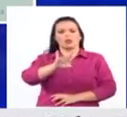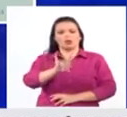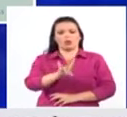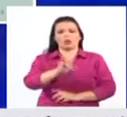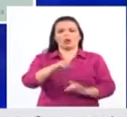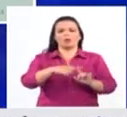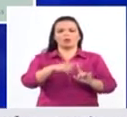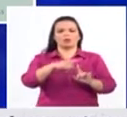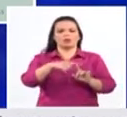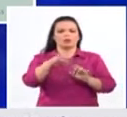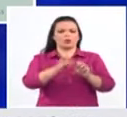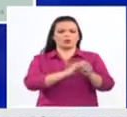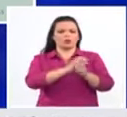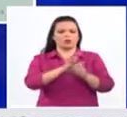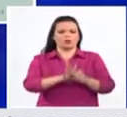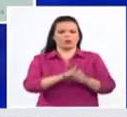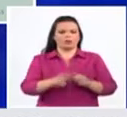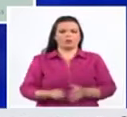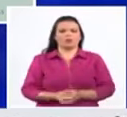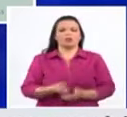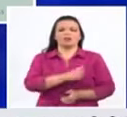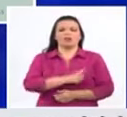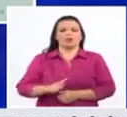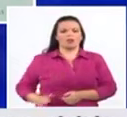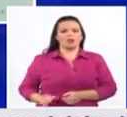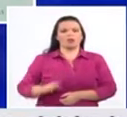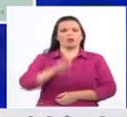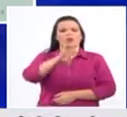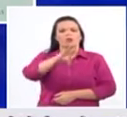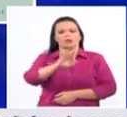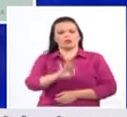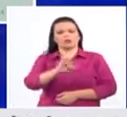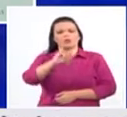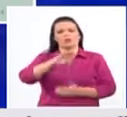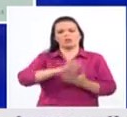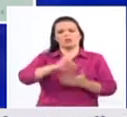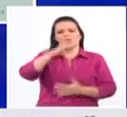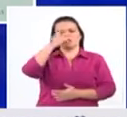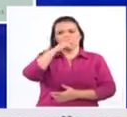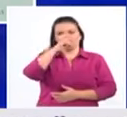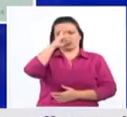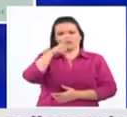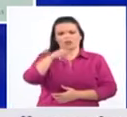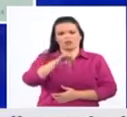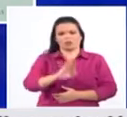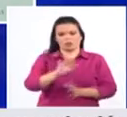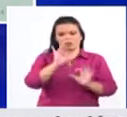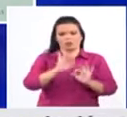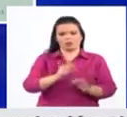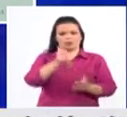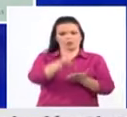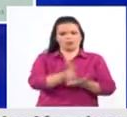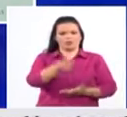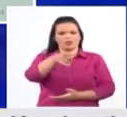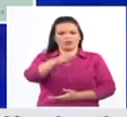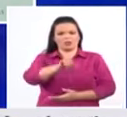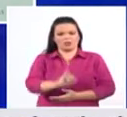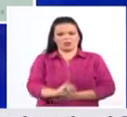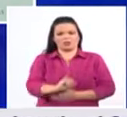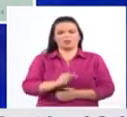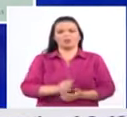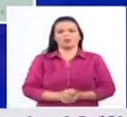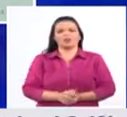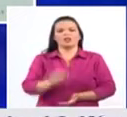El Salvador 48, Imías 18, Guantánamo 16, San Antonio del